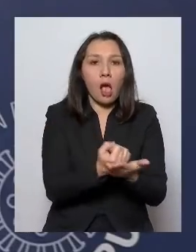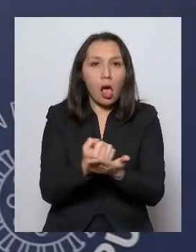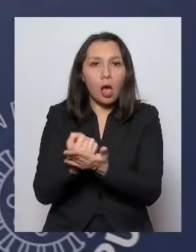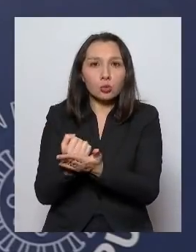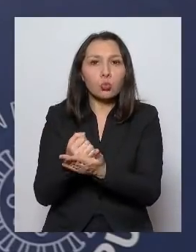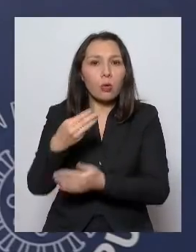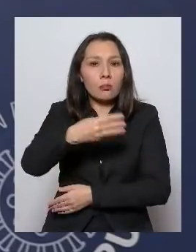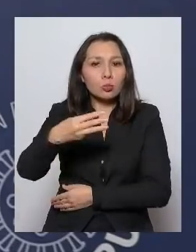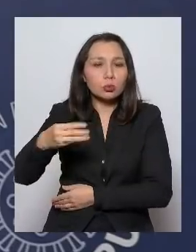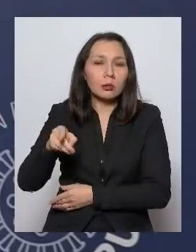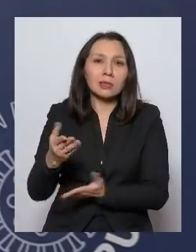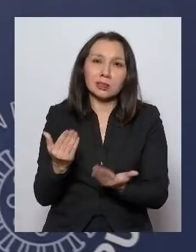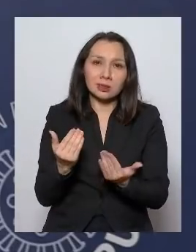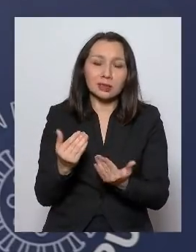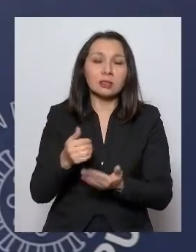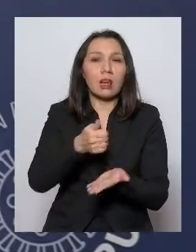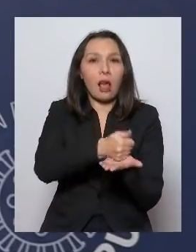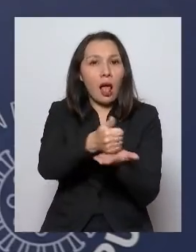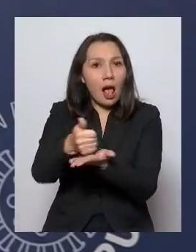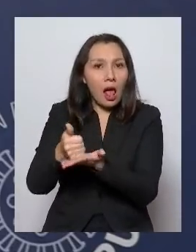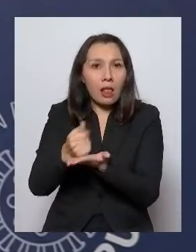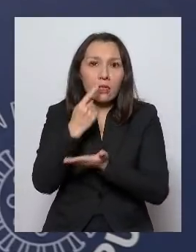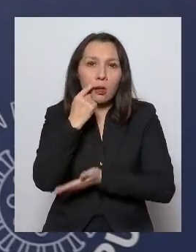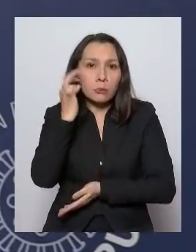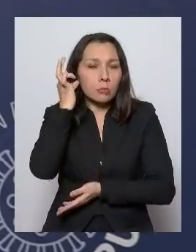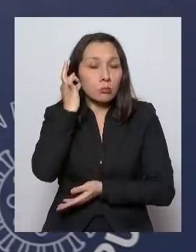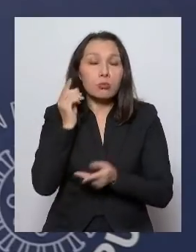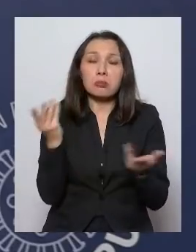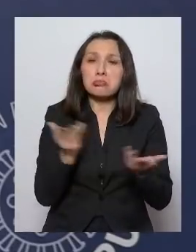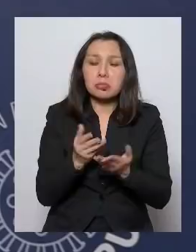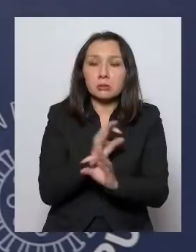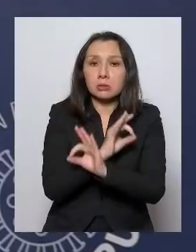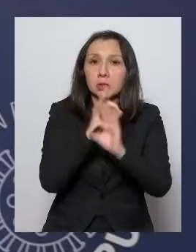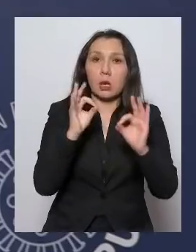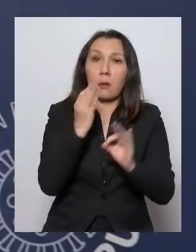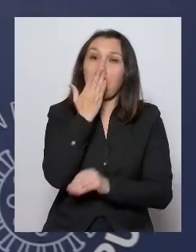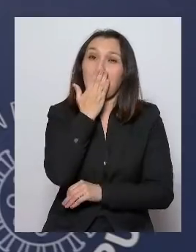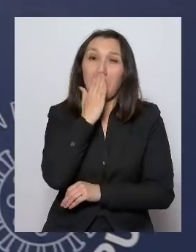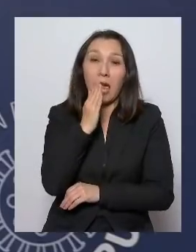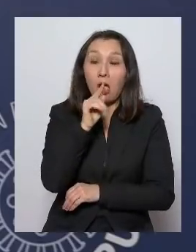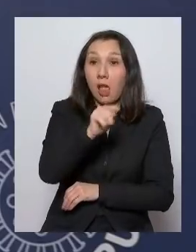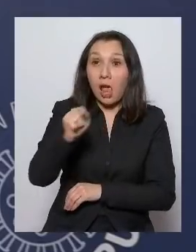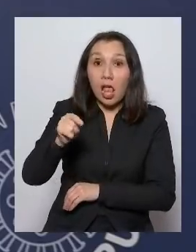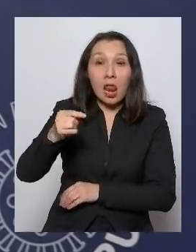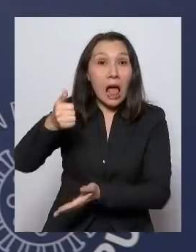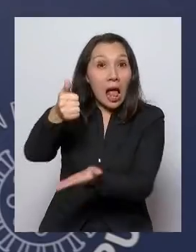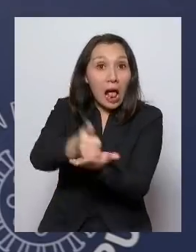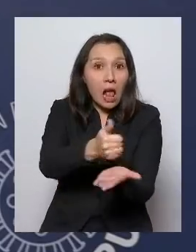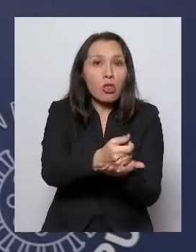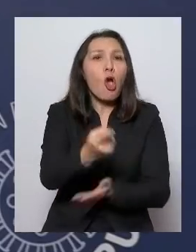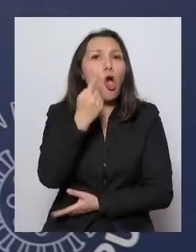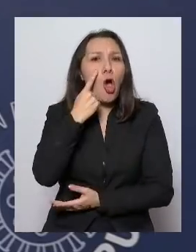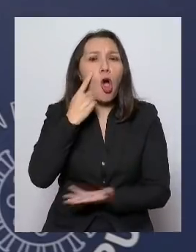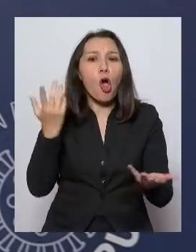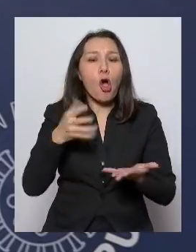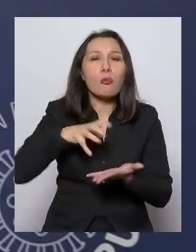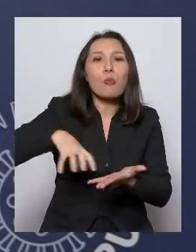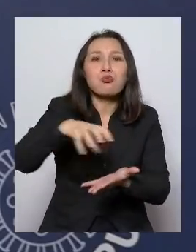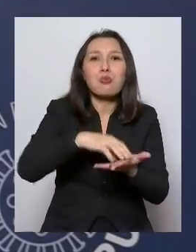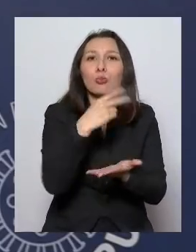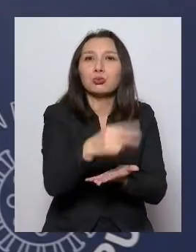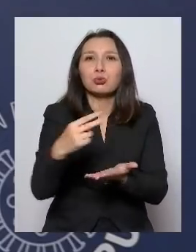colaboración de los municipios, de los alcaldes y alcaldesas, porque nadie mejor que ellos conoce sus territorios